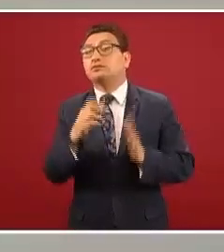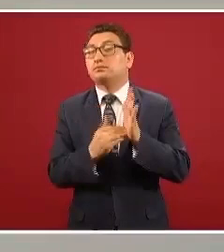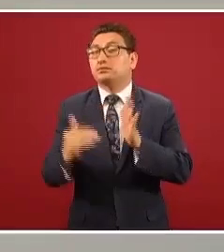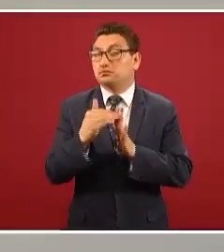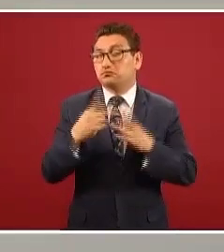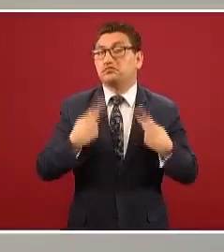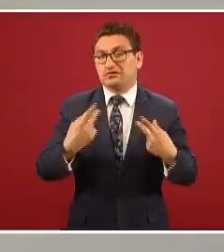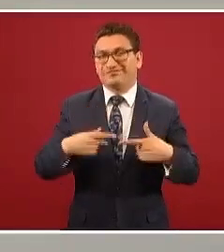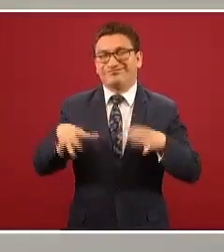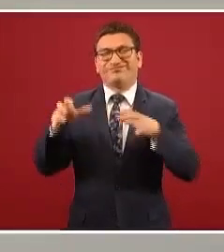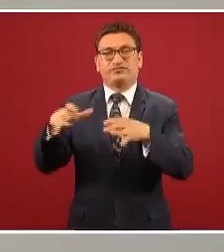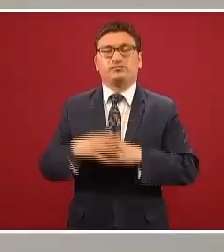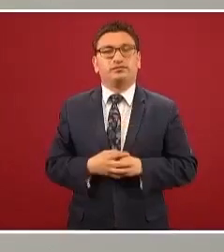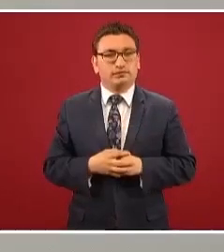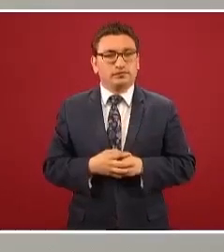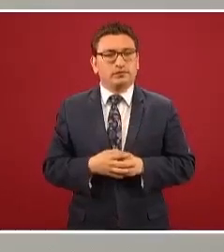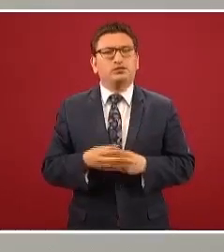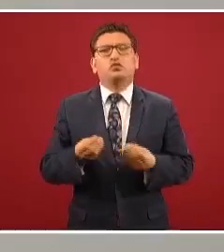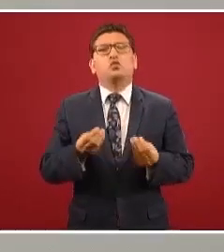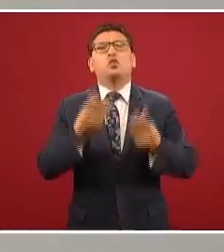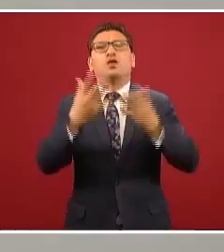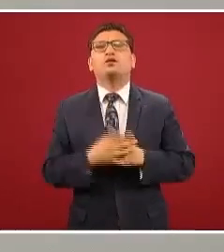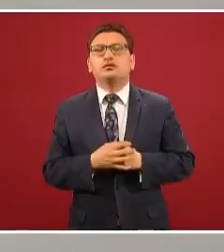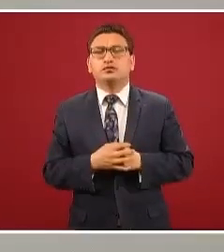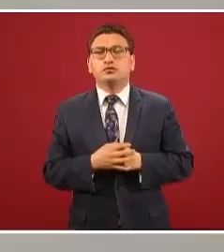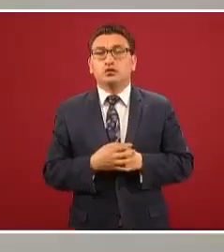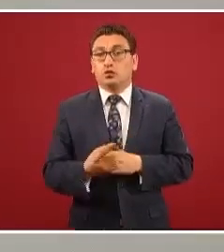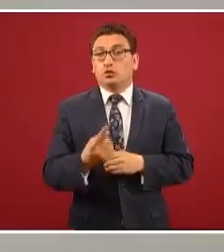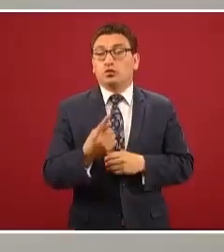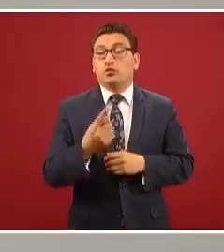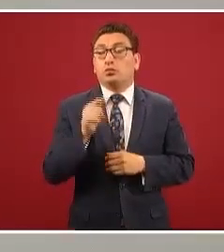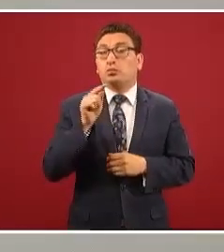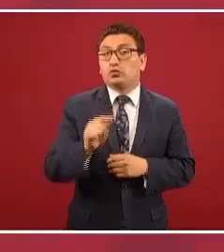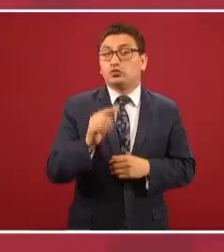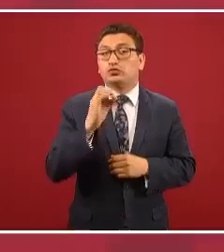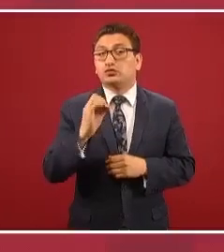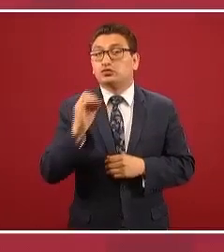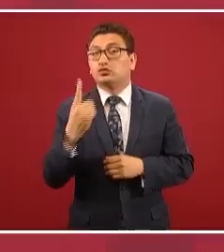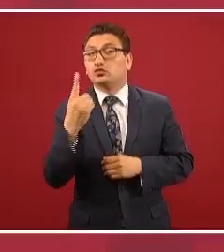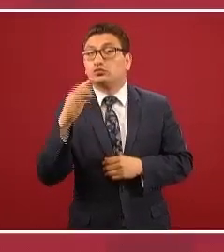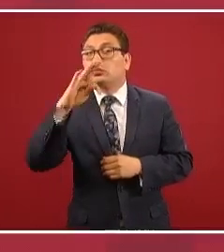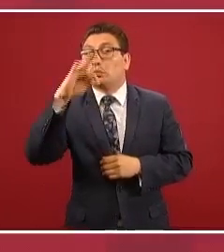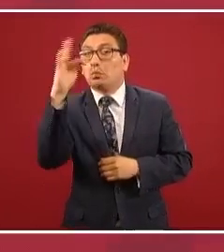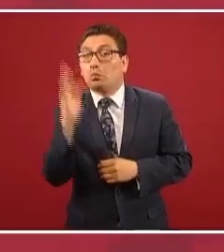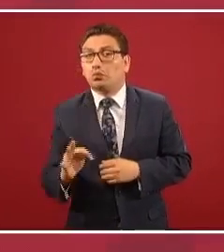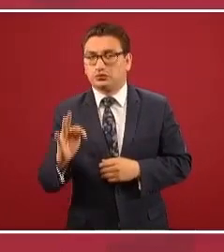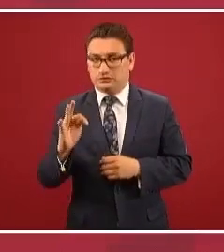habitantes. Estamos hablando de menos de 0.001% de la población